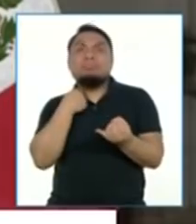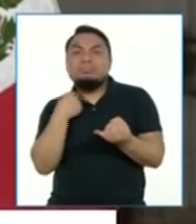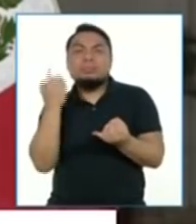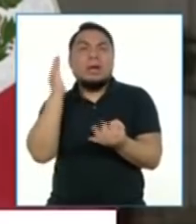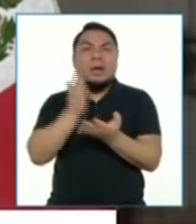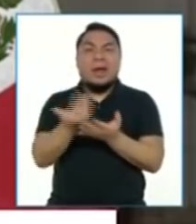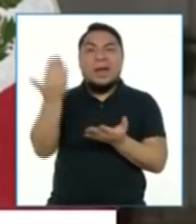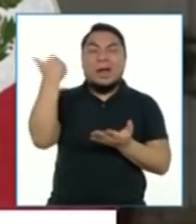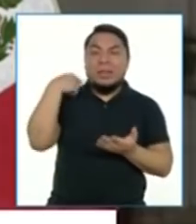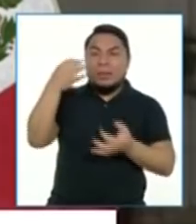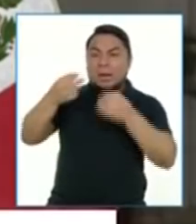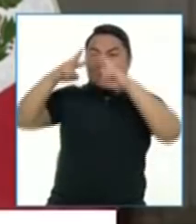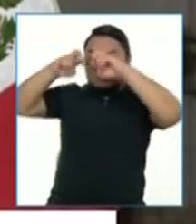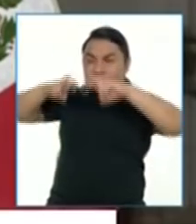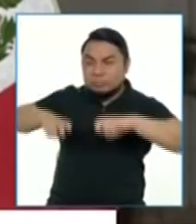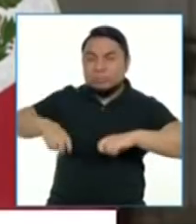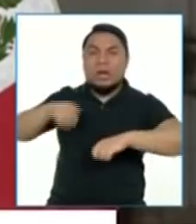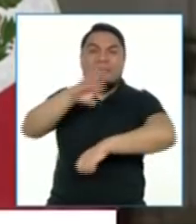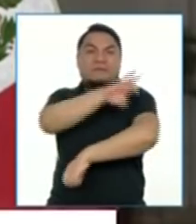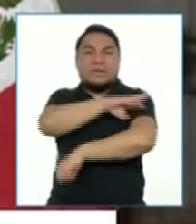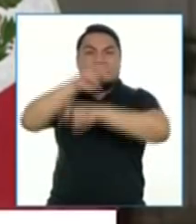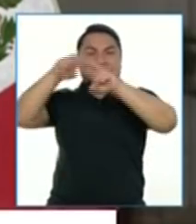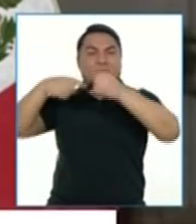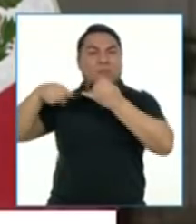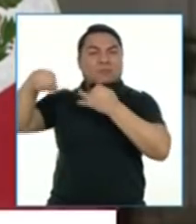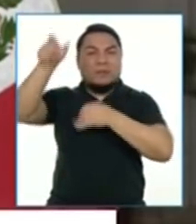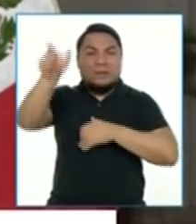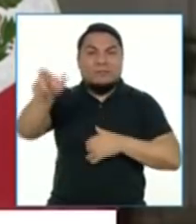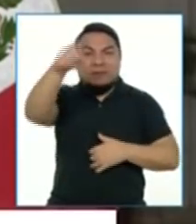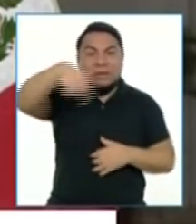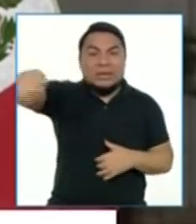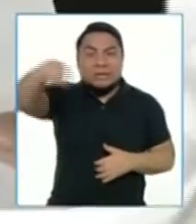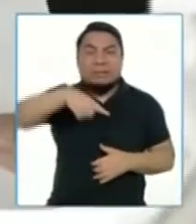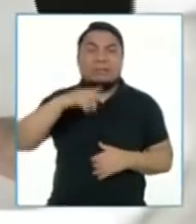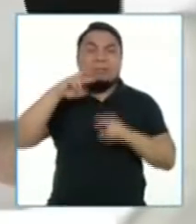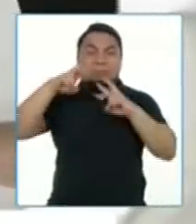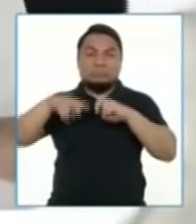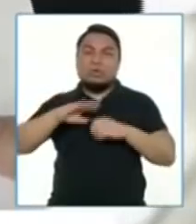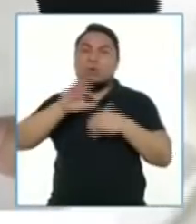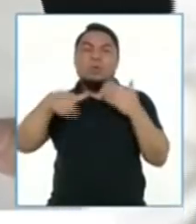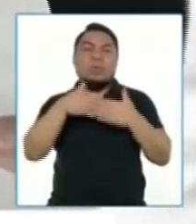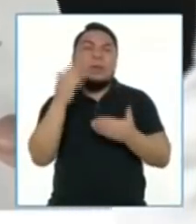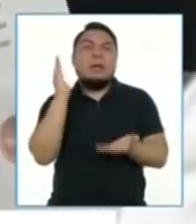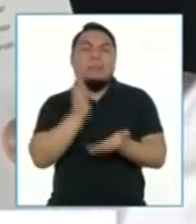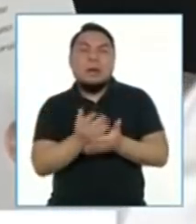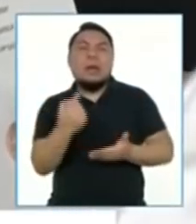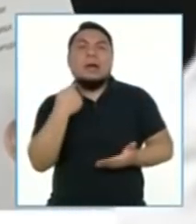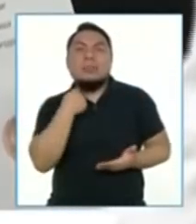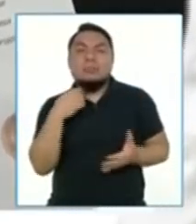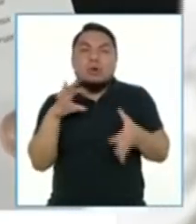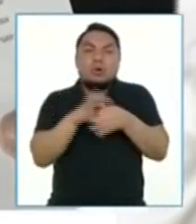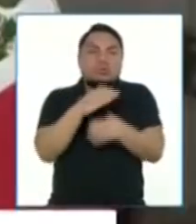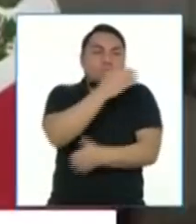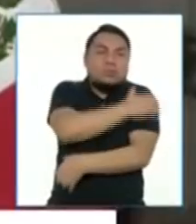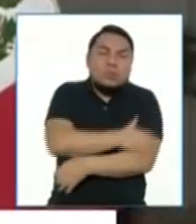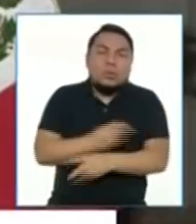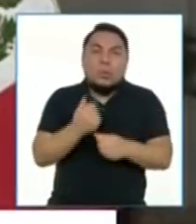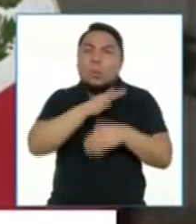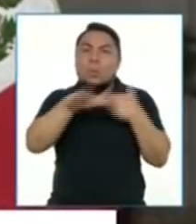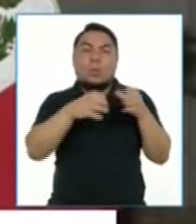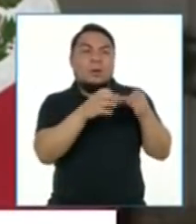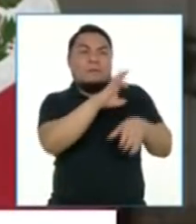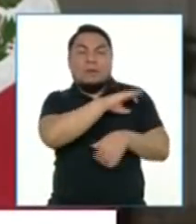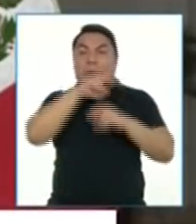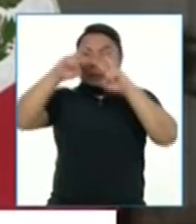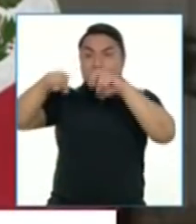discurso pero pero la gran mayoría se ha perdido así es muy bien es sí y ese y la crisis los agarra a